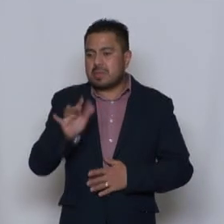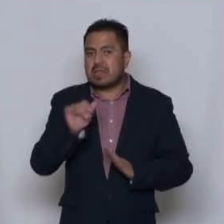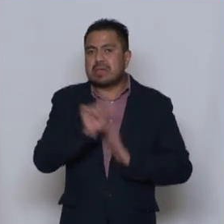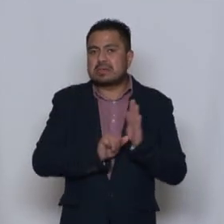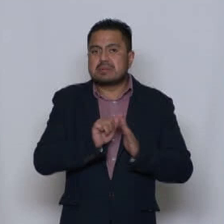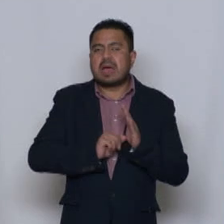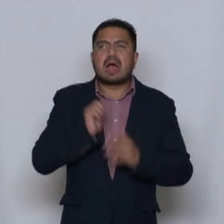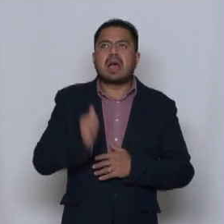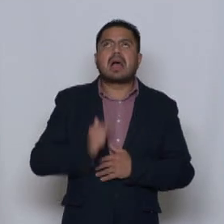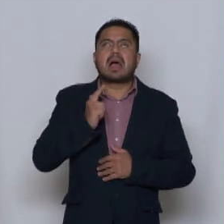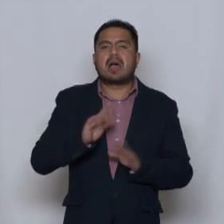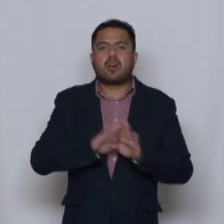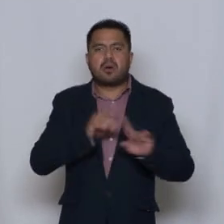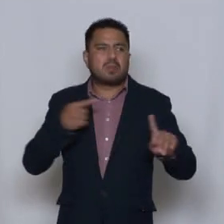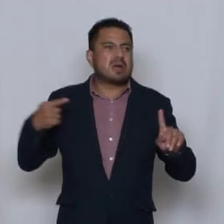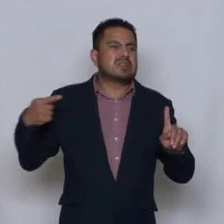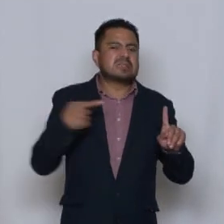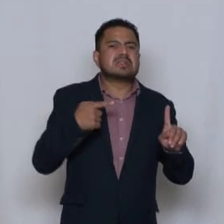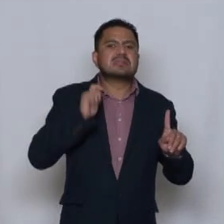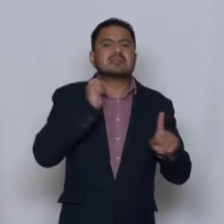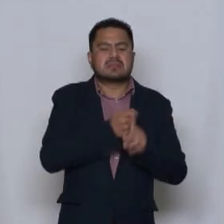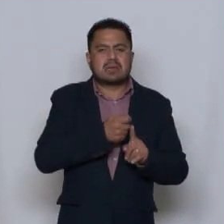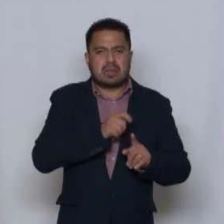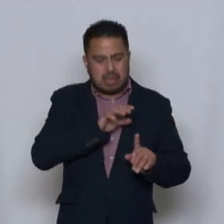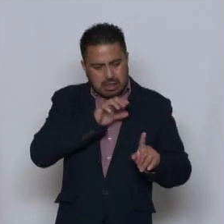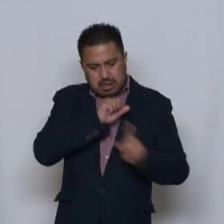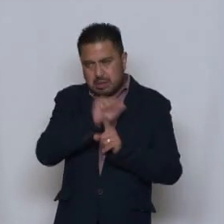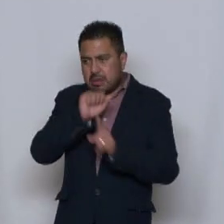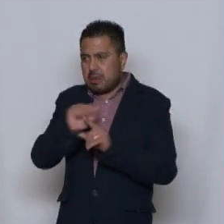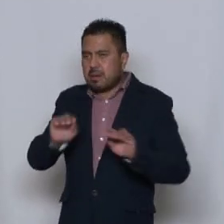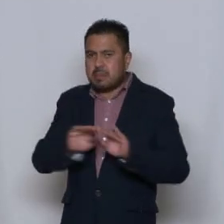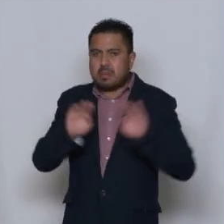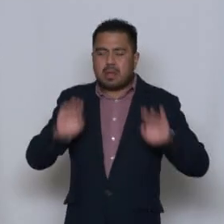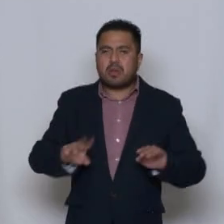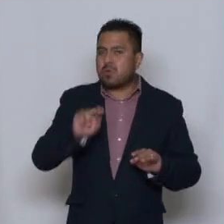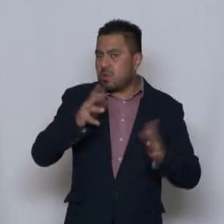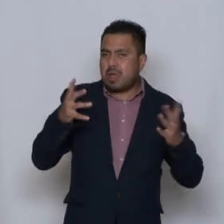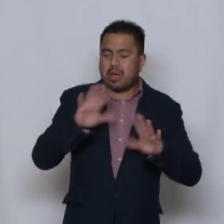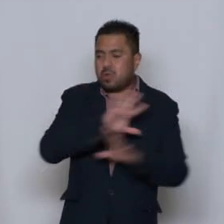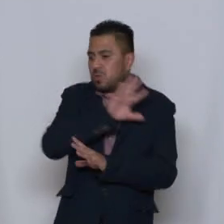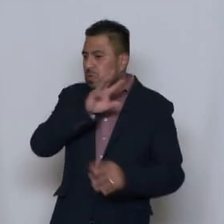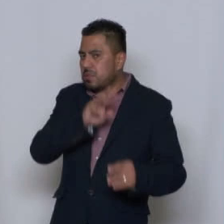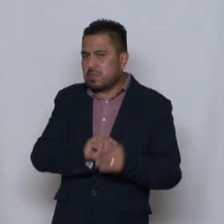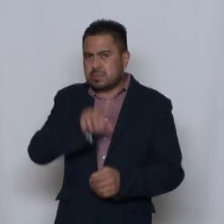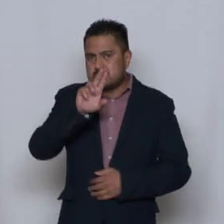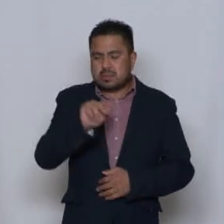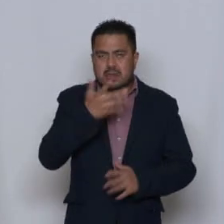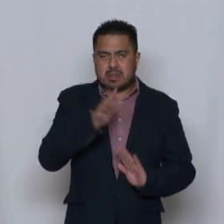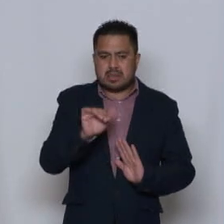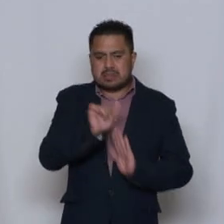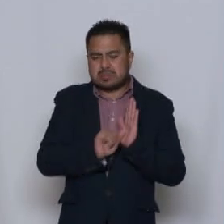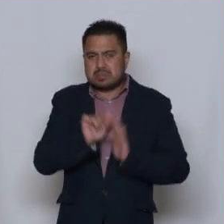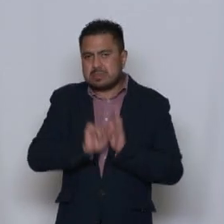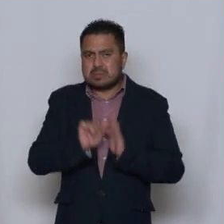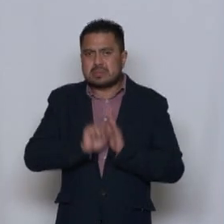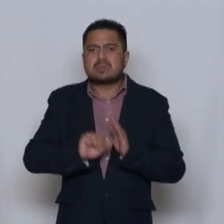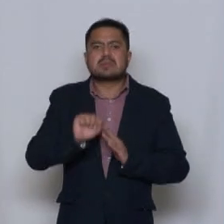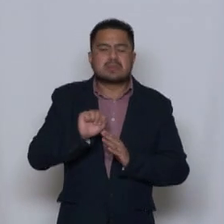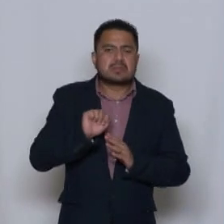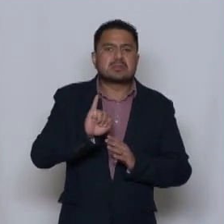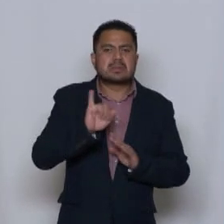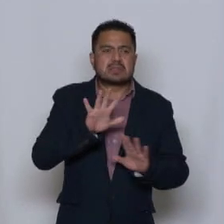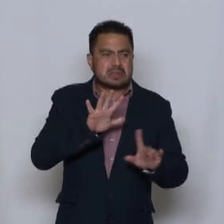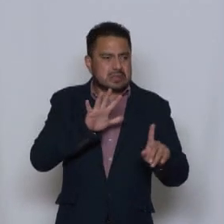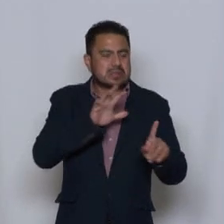es algo así como el récord de que se ha medido. En realidad no lo hacen todos 10 meses. Sí